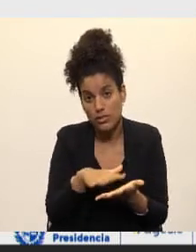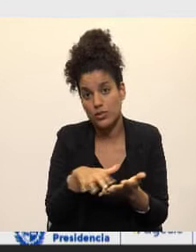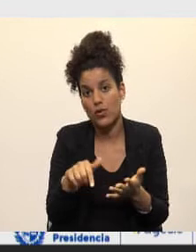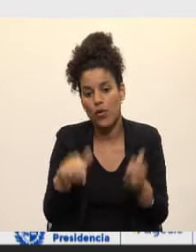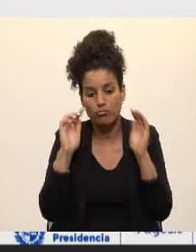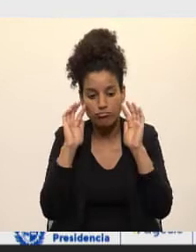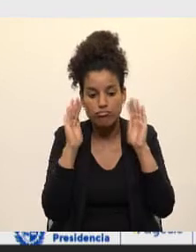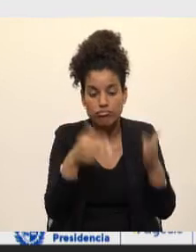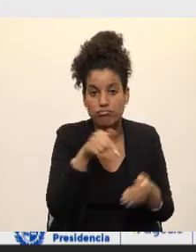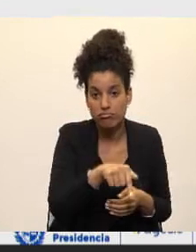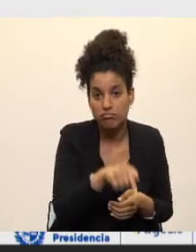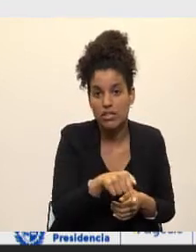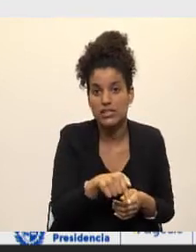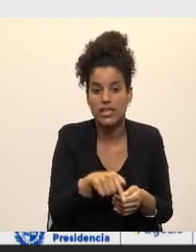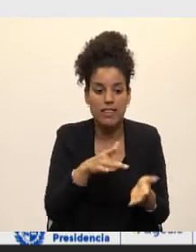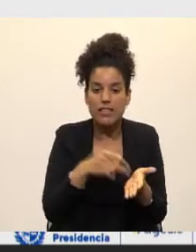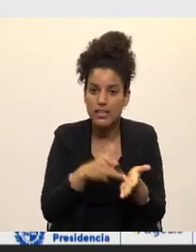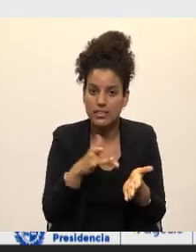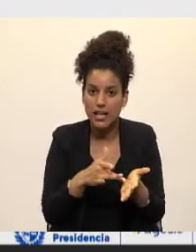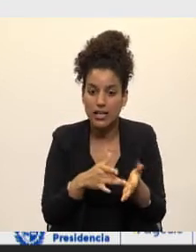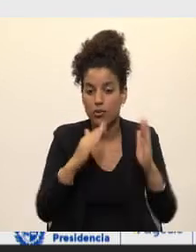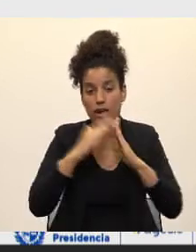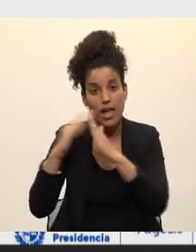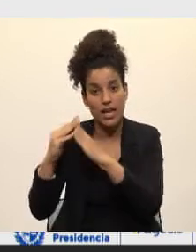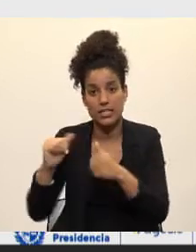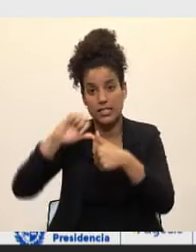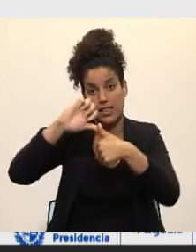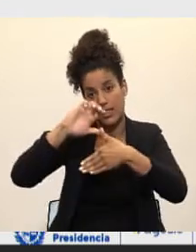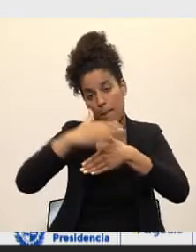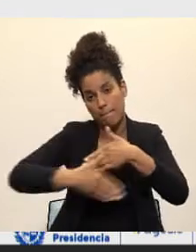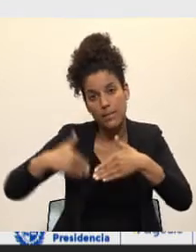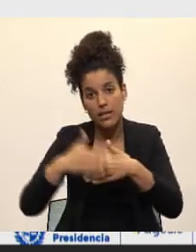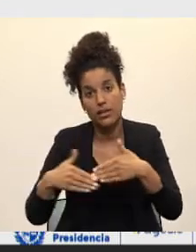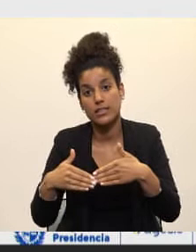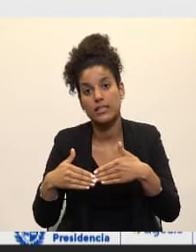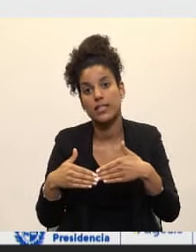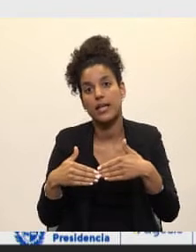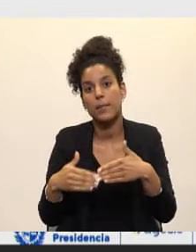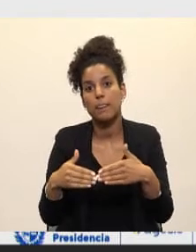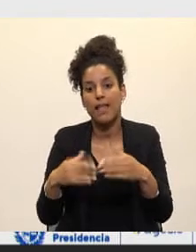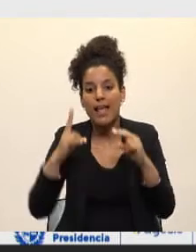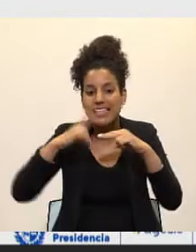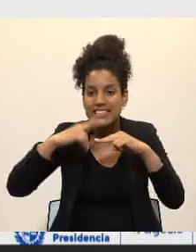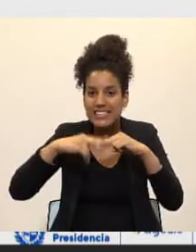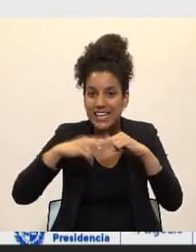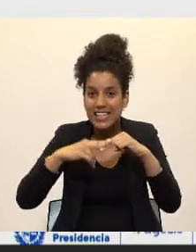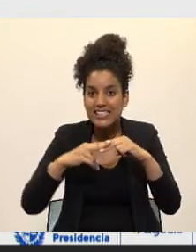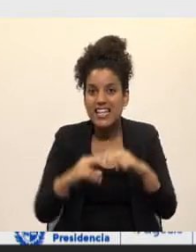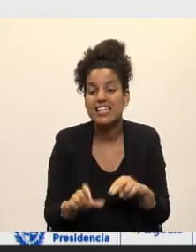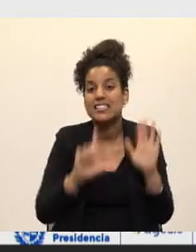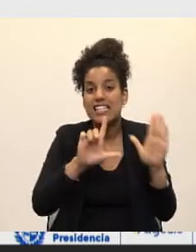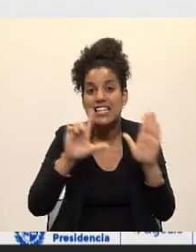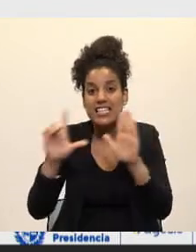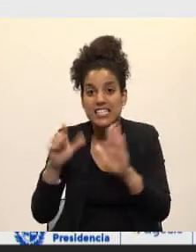las brechas digitales, pero en los hogares de América Latina el reporte de acceso a Internet es del